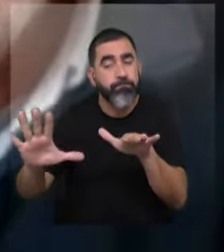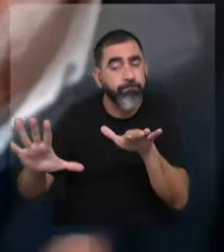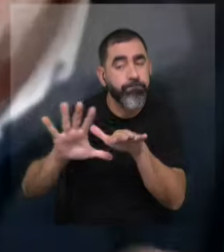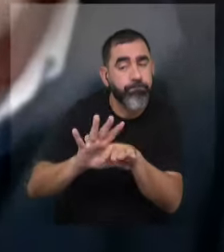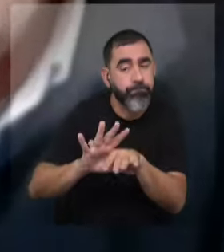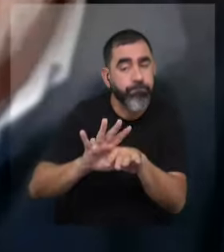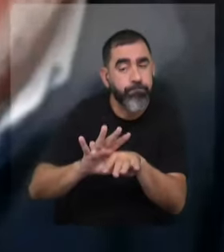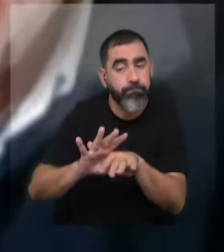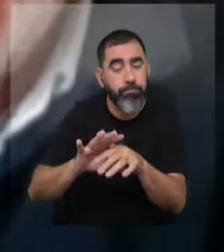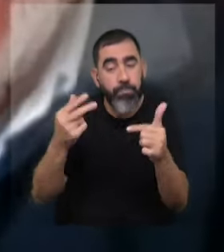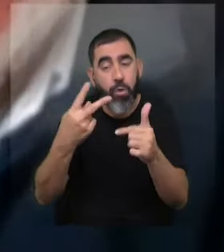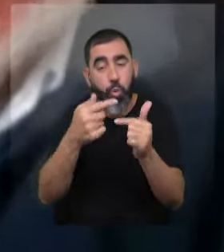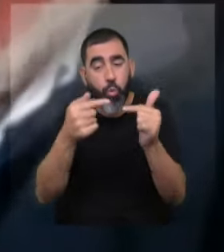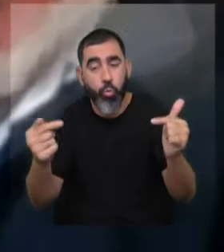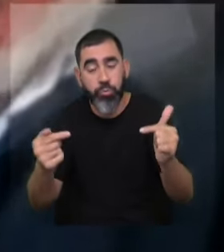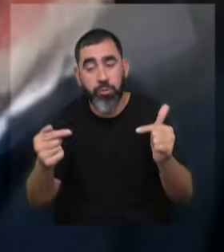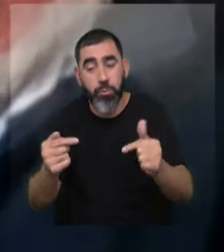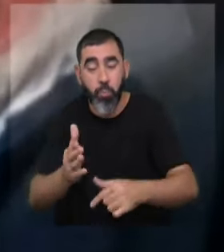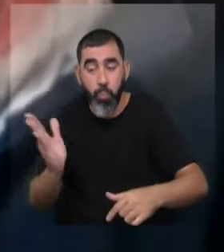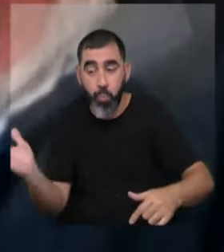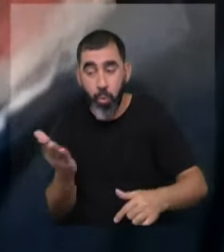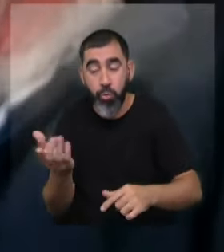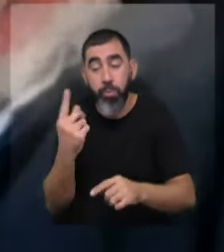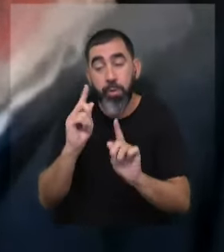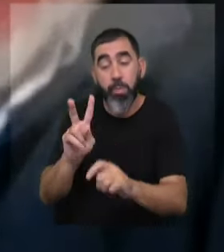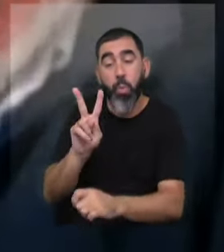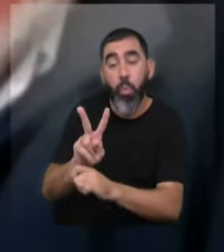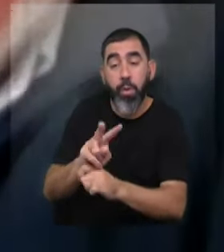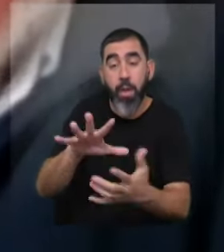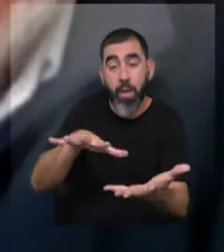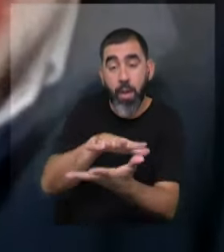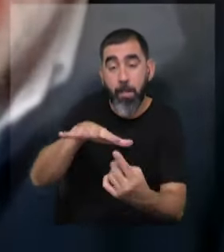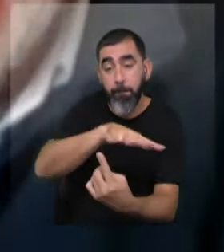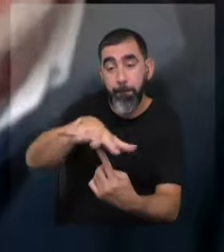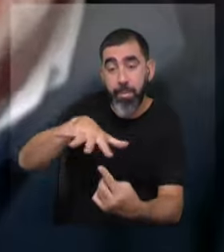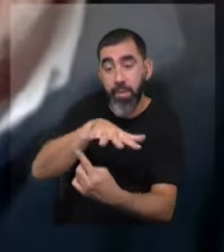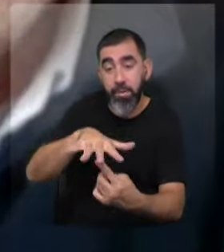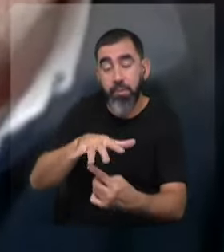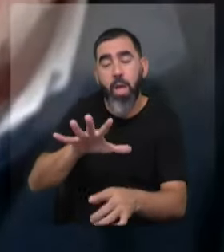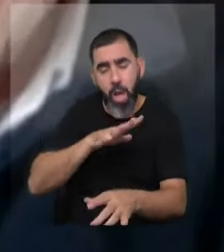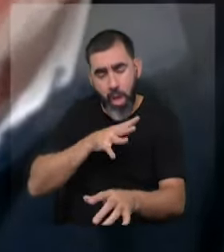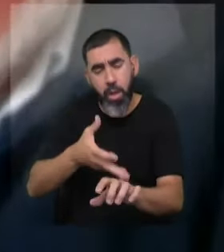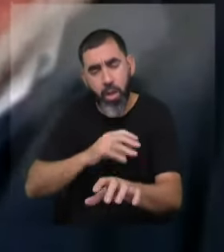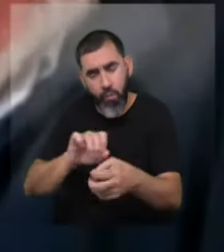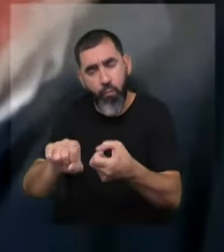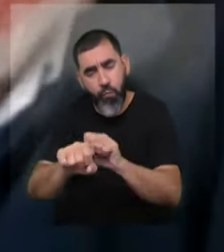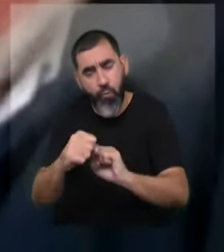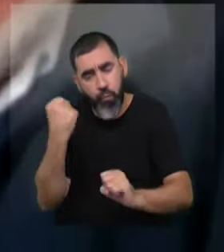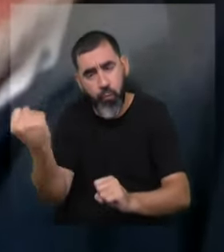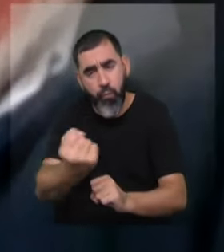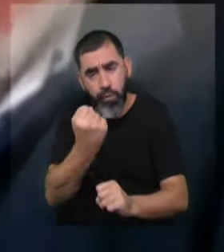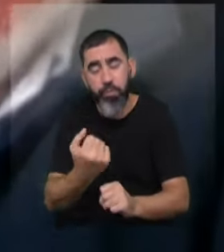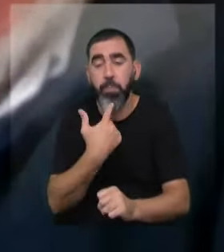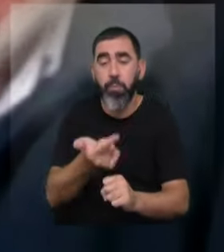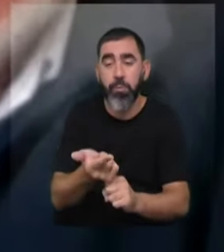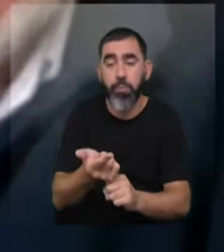compatibilizar esas dos necesidades. Y ahí, bueno, hay una cantidad de esfuerzos muy importantes. Uno es